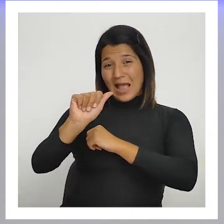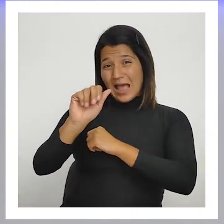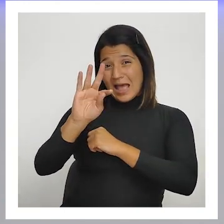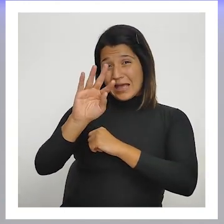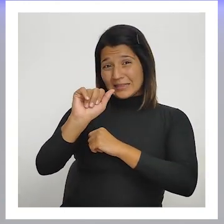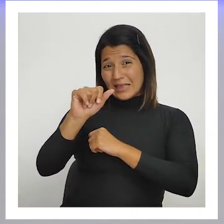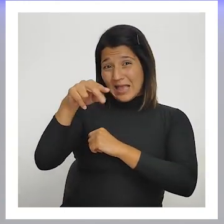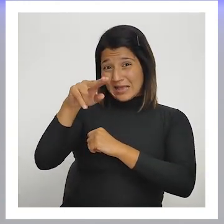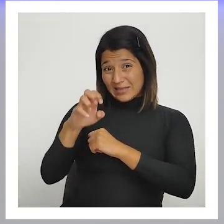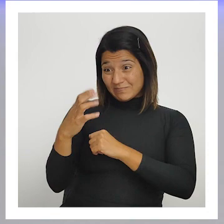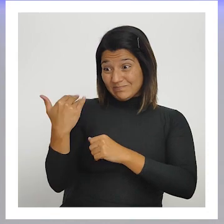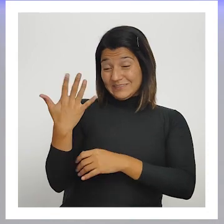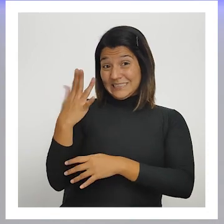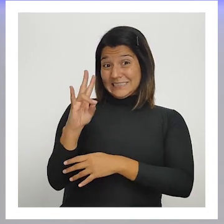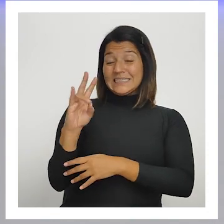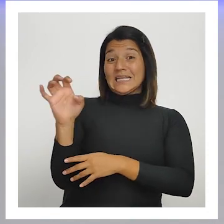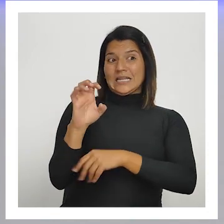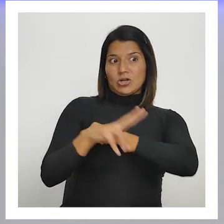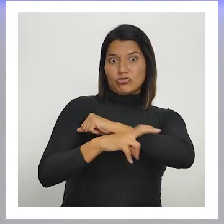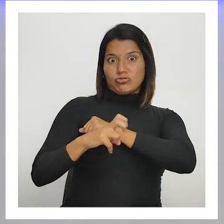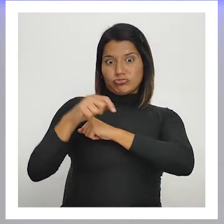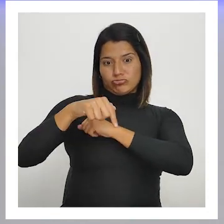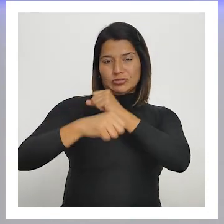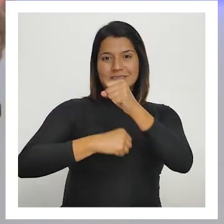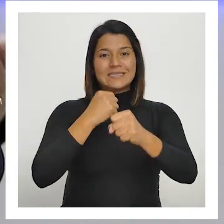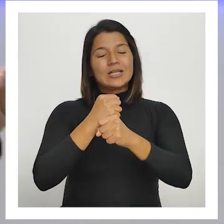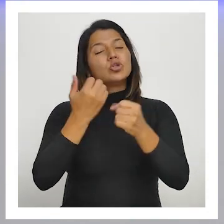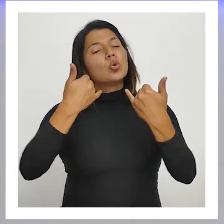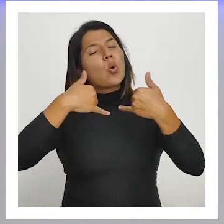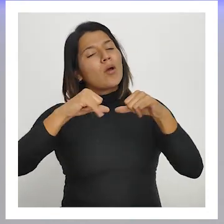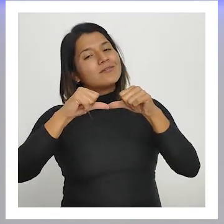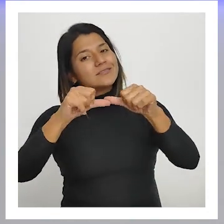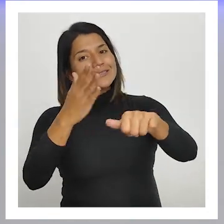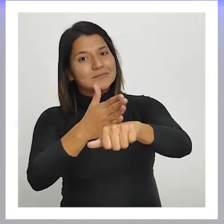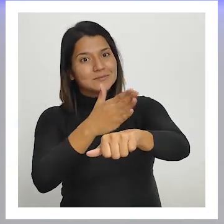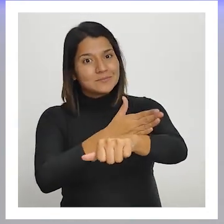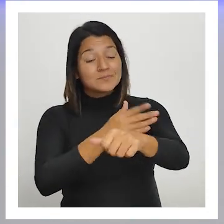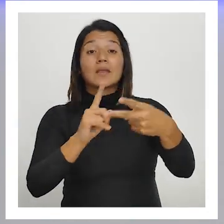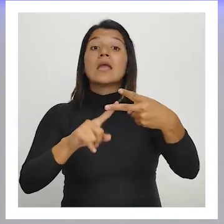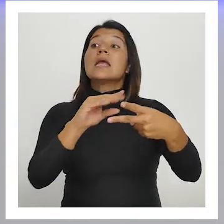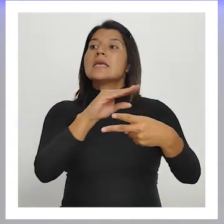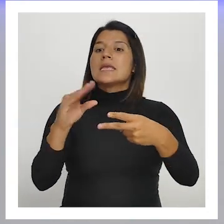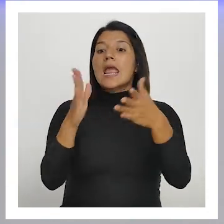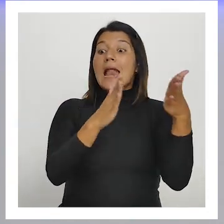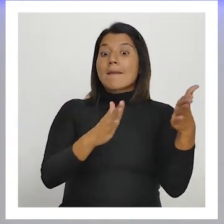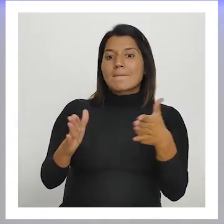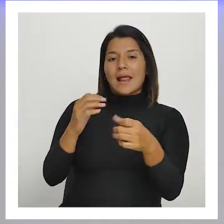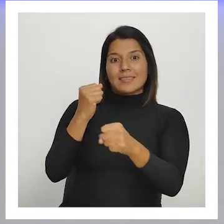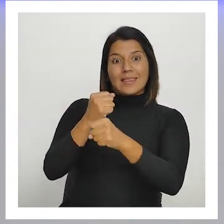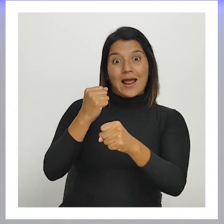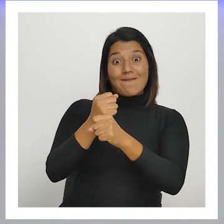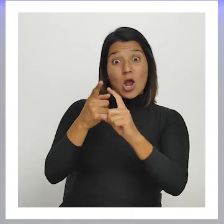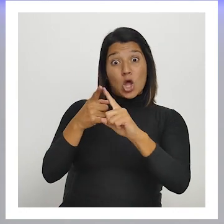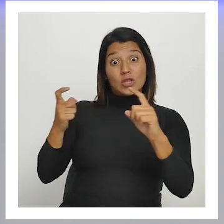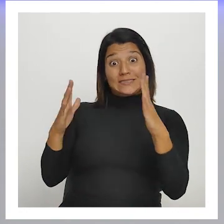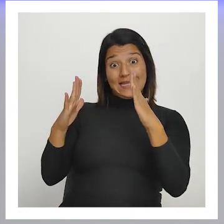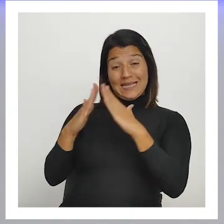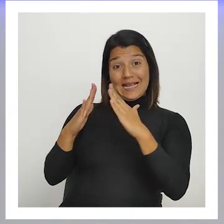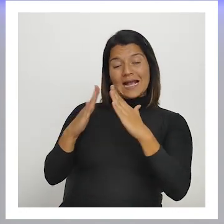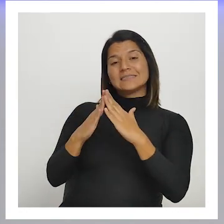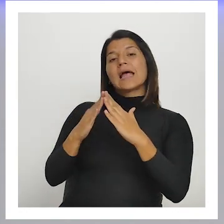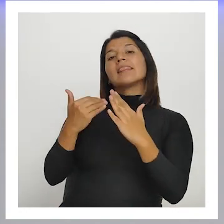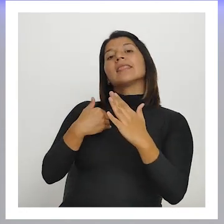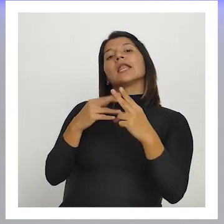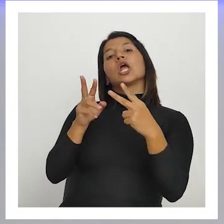hemos tenido que reformular una serie de cosas, y específicamente el replanteamiento del modelo de teletrabajo viene trabajando en